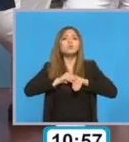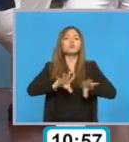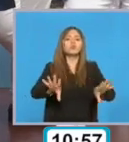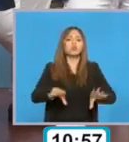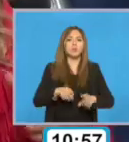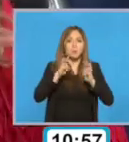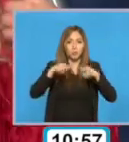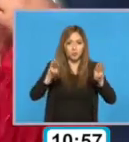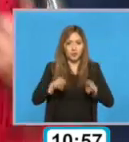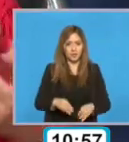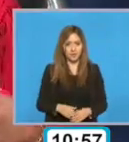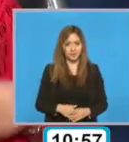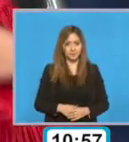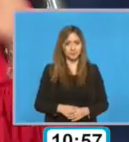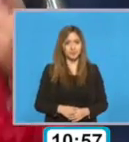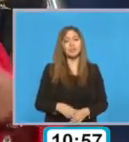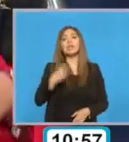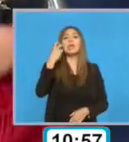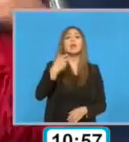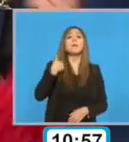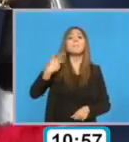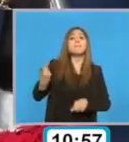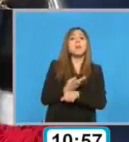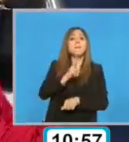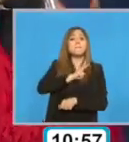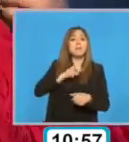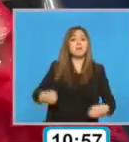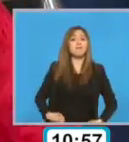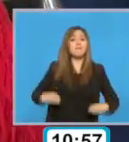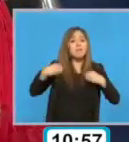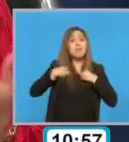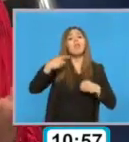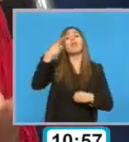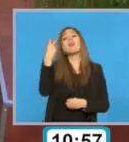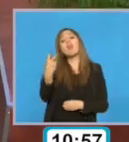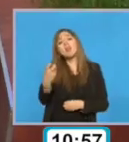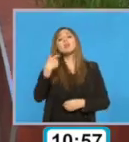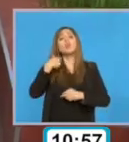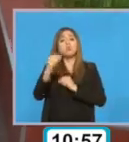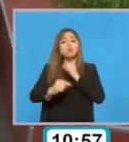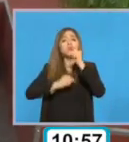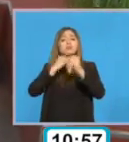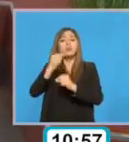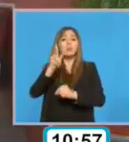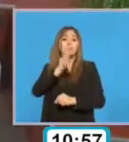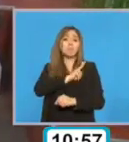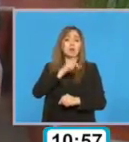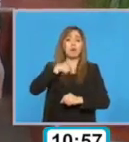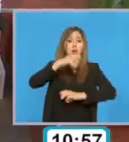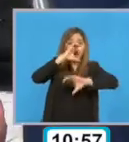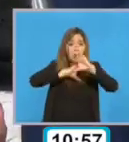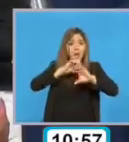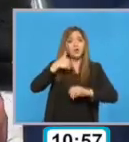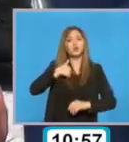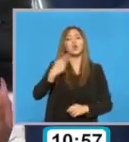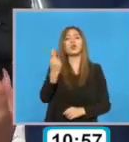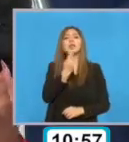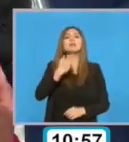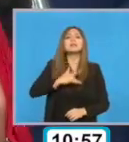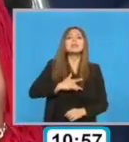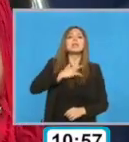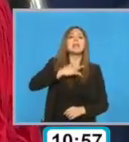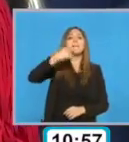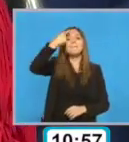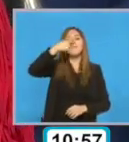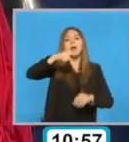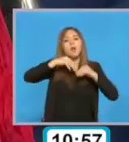me ha pasado, es lo que yo siento, lo que estoy viviendo, lo que he vivido, porque para mí es muy importante como artista, tengo que sentir lo que estoy cantando para